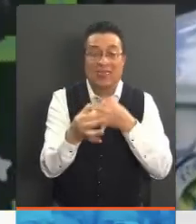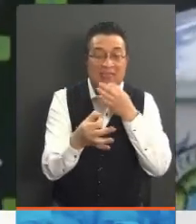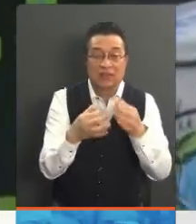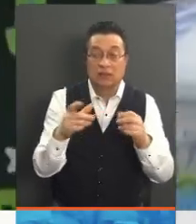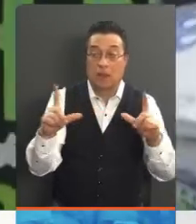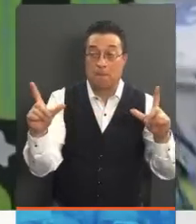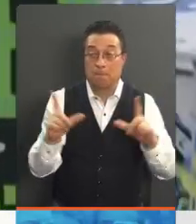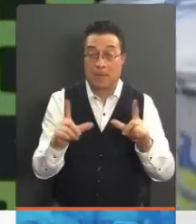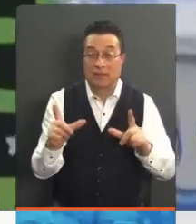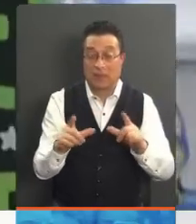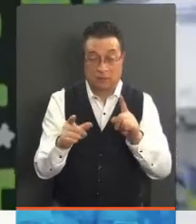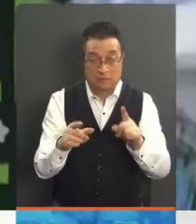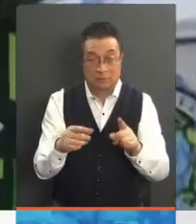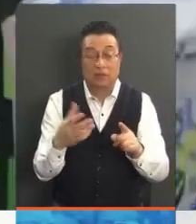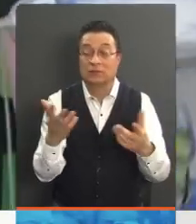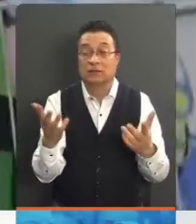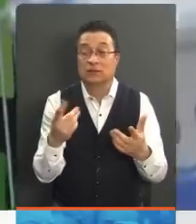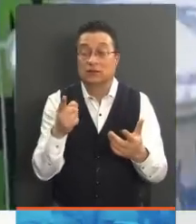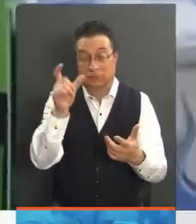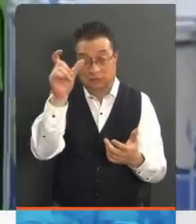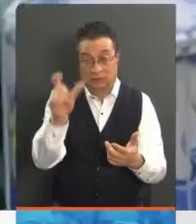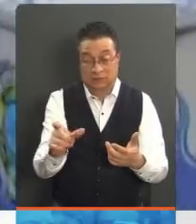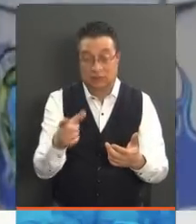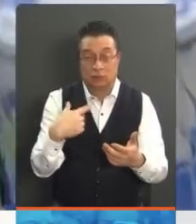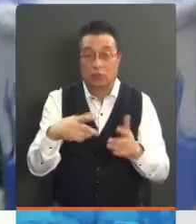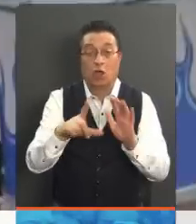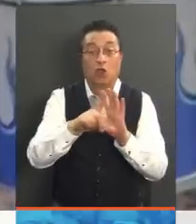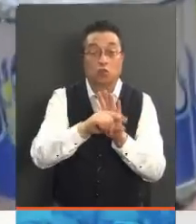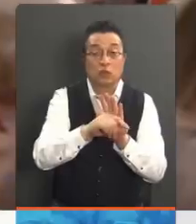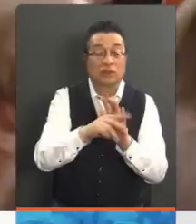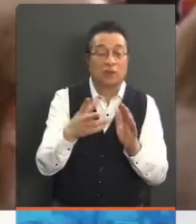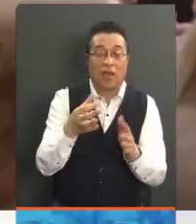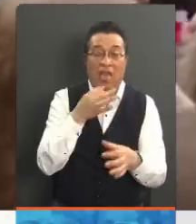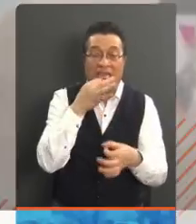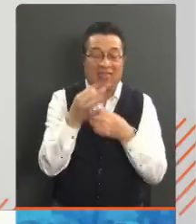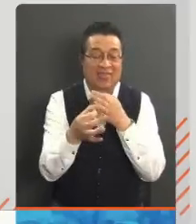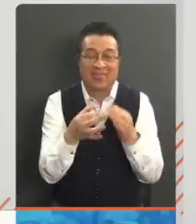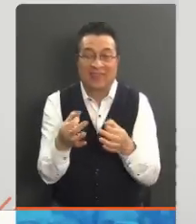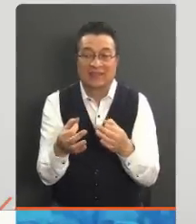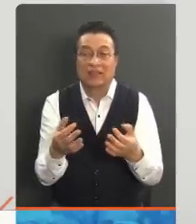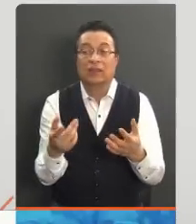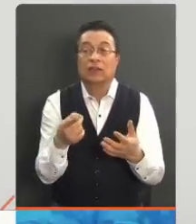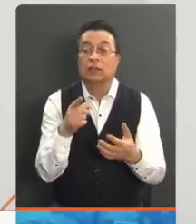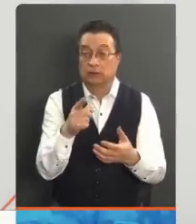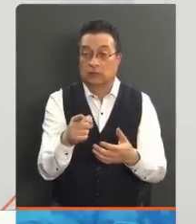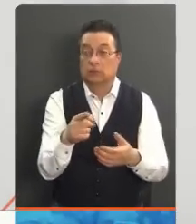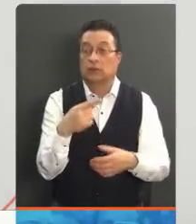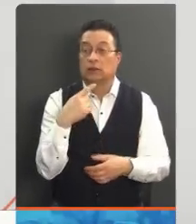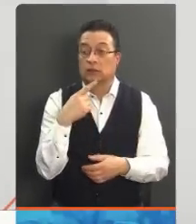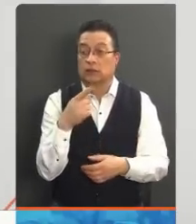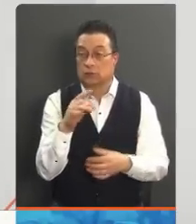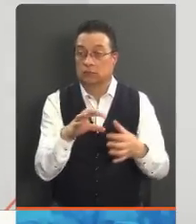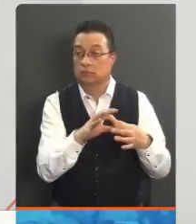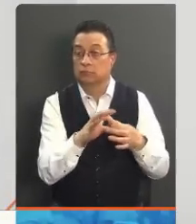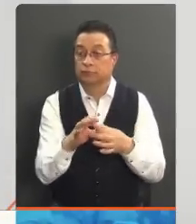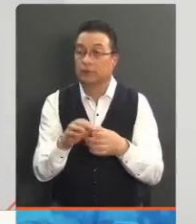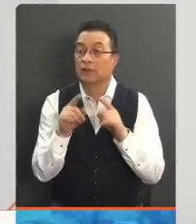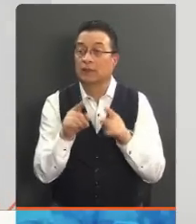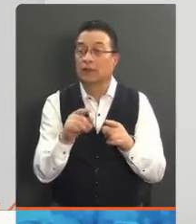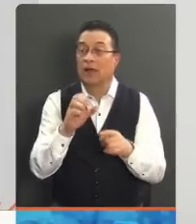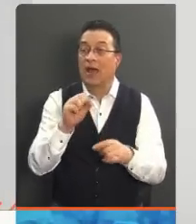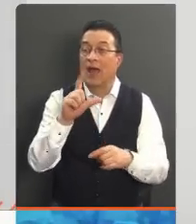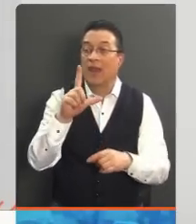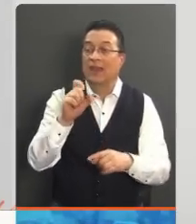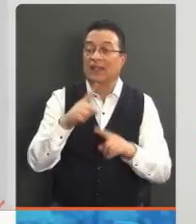pantalla, señor director, de un tuit, una reacción en redes sociales que revisábamos allí para dar el contexto. Ahí está, de que es de